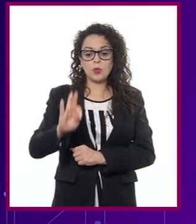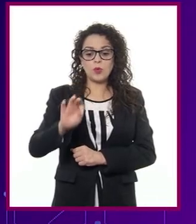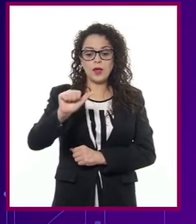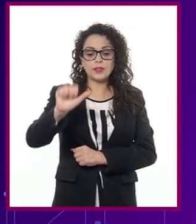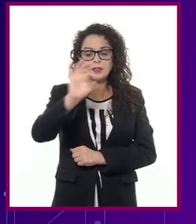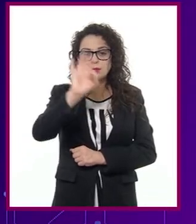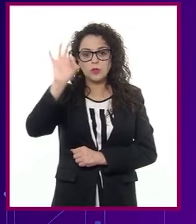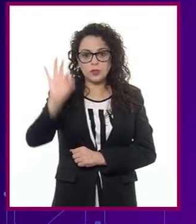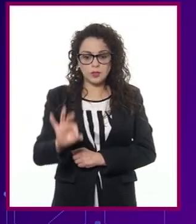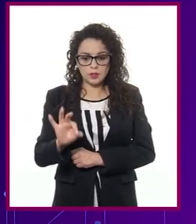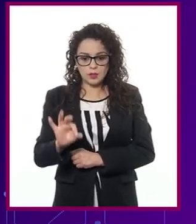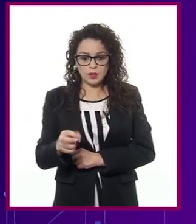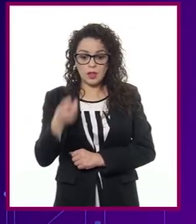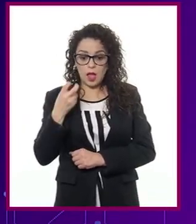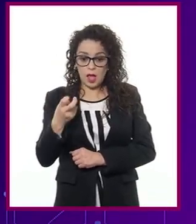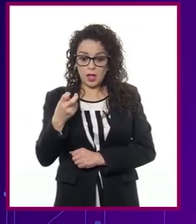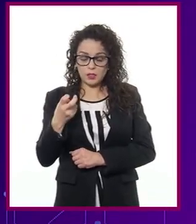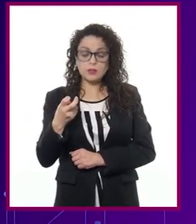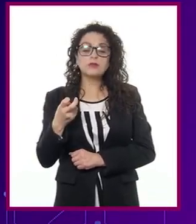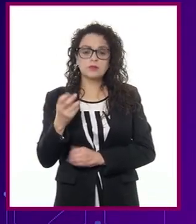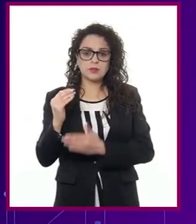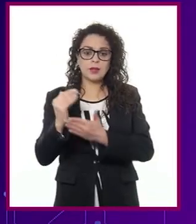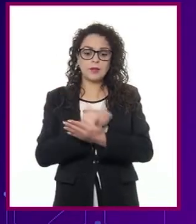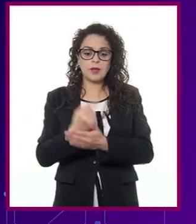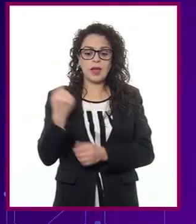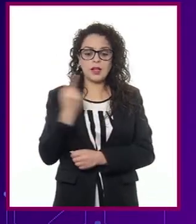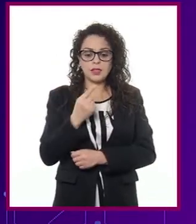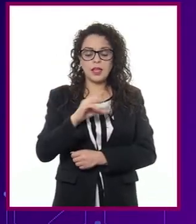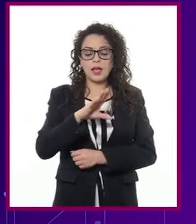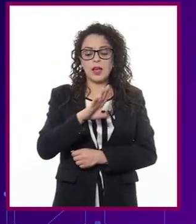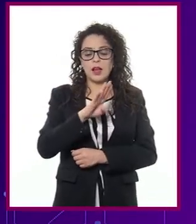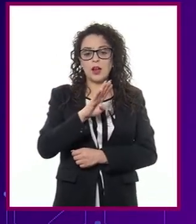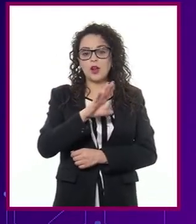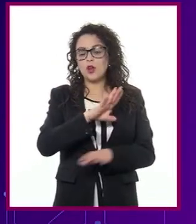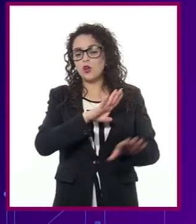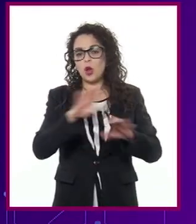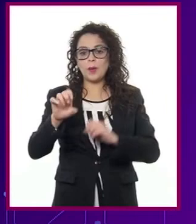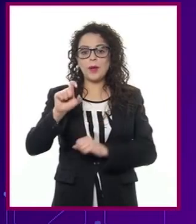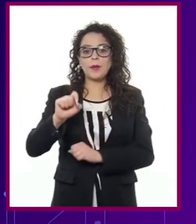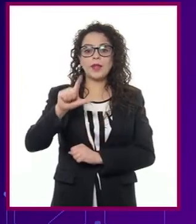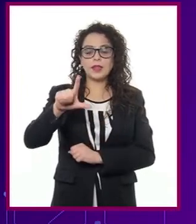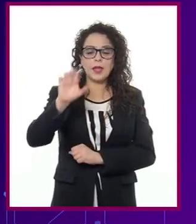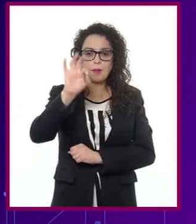791.46%, el cual es menor que el 927%.